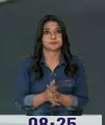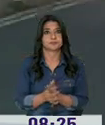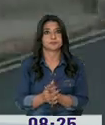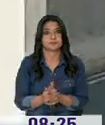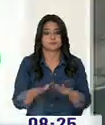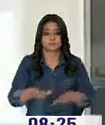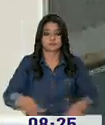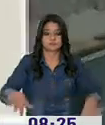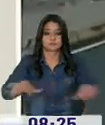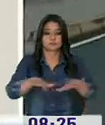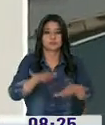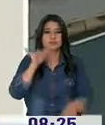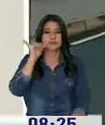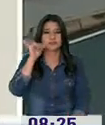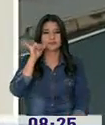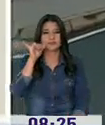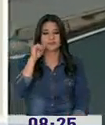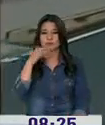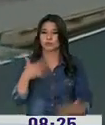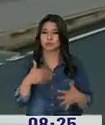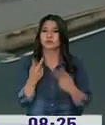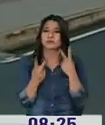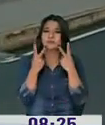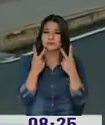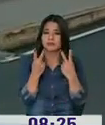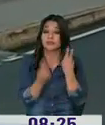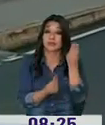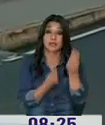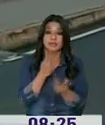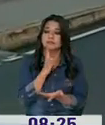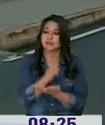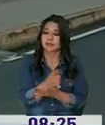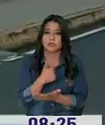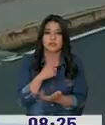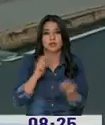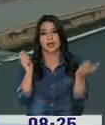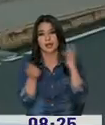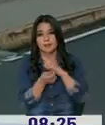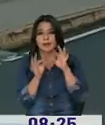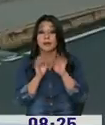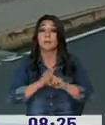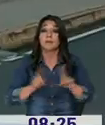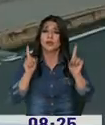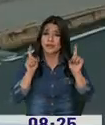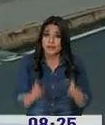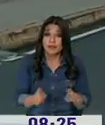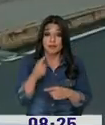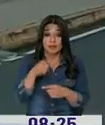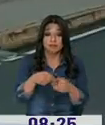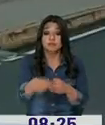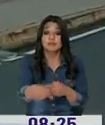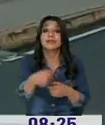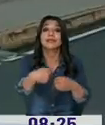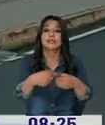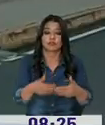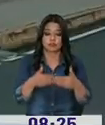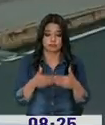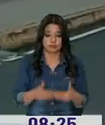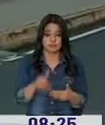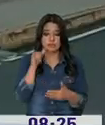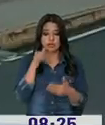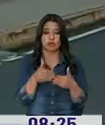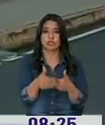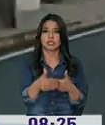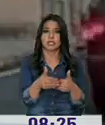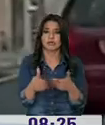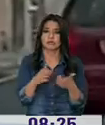de los chillos hay que ver qué se hace, alcalde Yunda, de verdad, se le cambia, se le arregla, pero hay una cuadra es Quito, la otra es Rumiñahui,